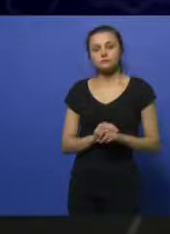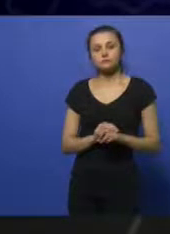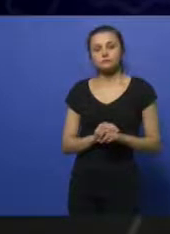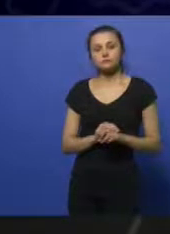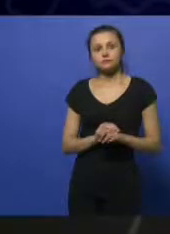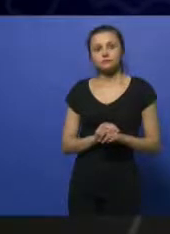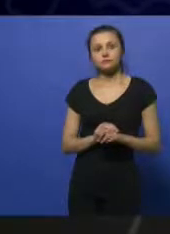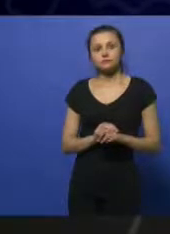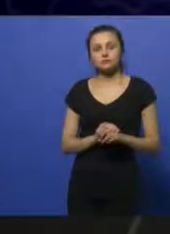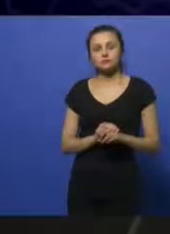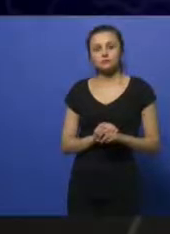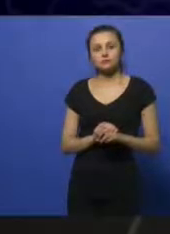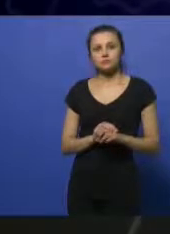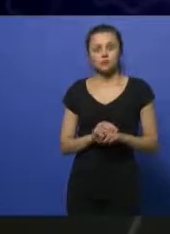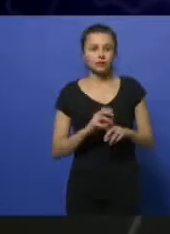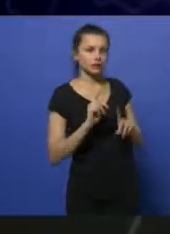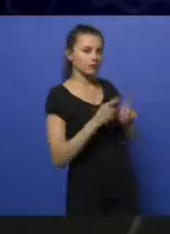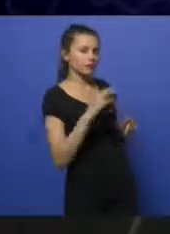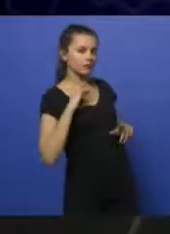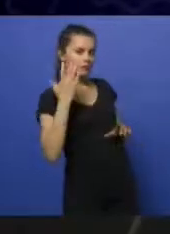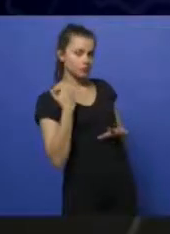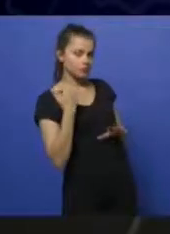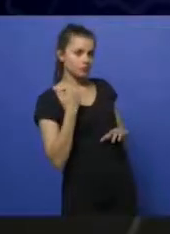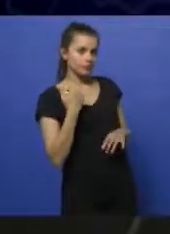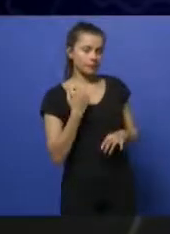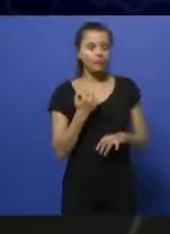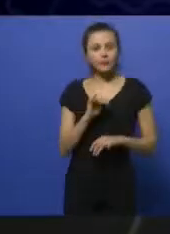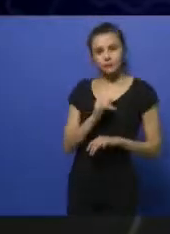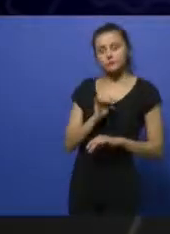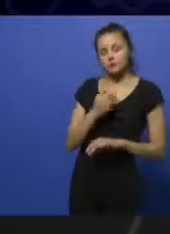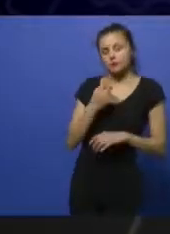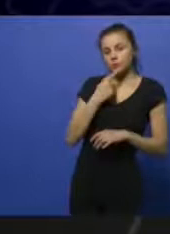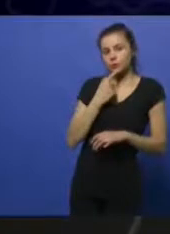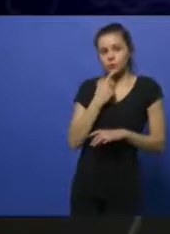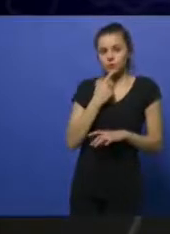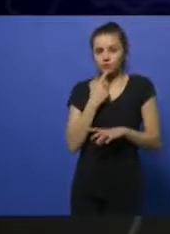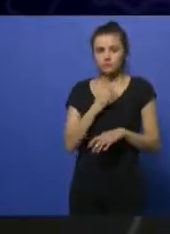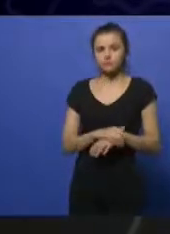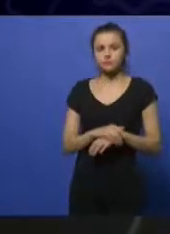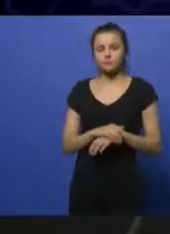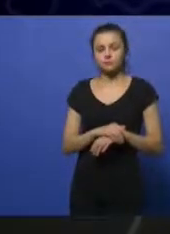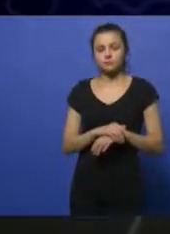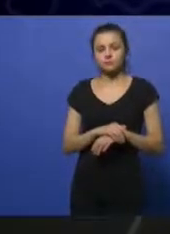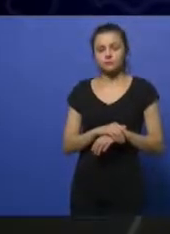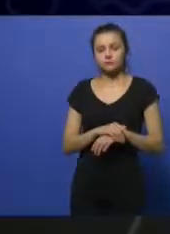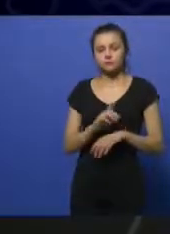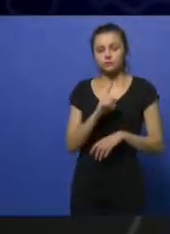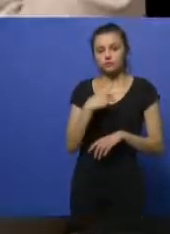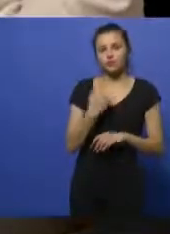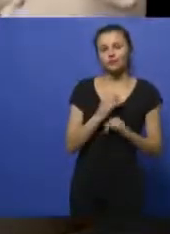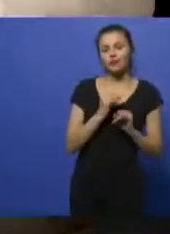cuenta también cada, lo que pasó... Cada vez más, digamos, pasado, ¿no? Nosotros tenemos una idea, se lo dijimos muchas veces los